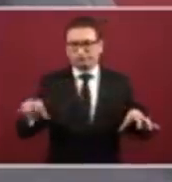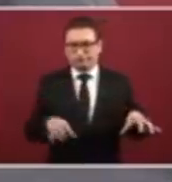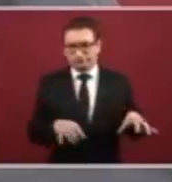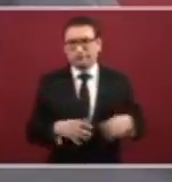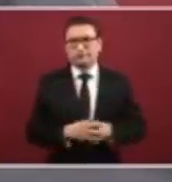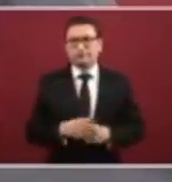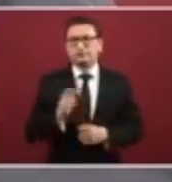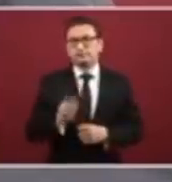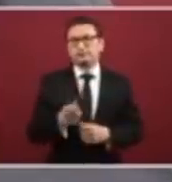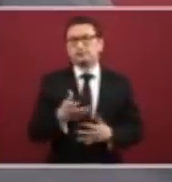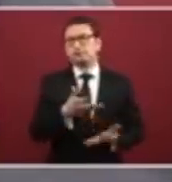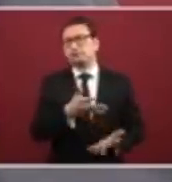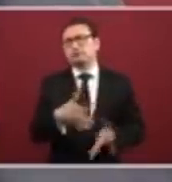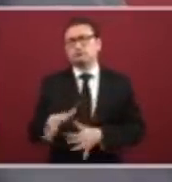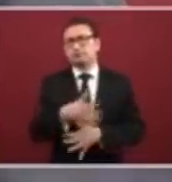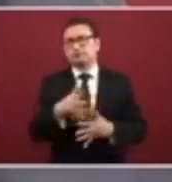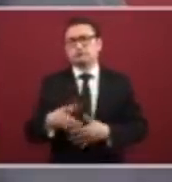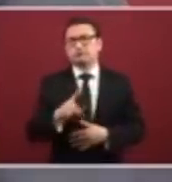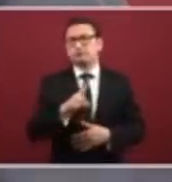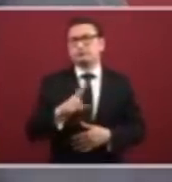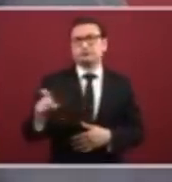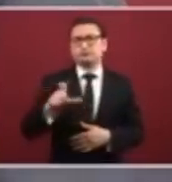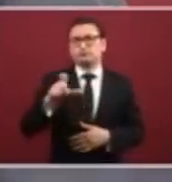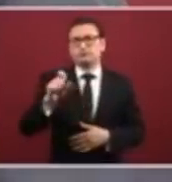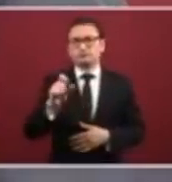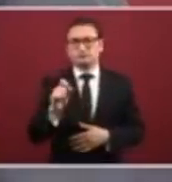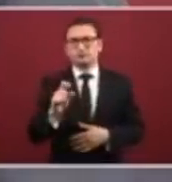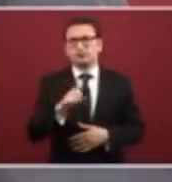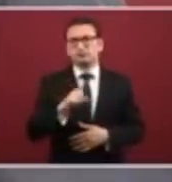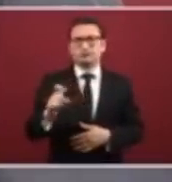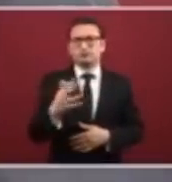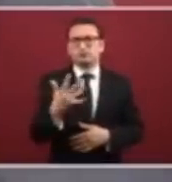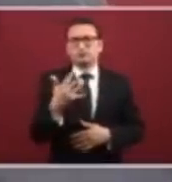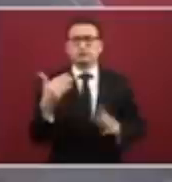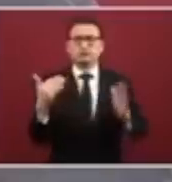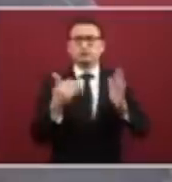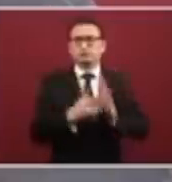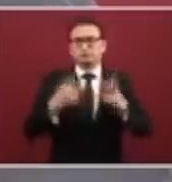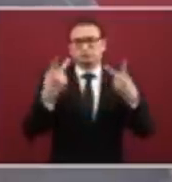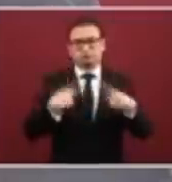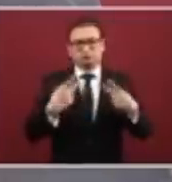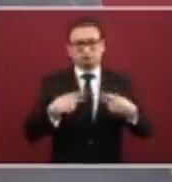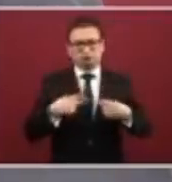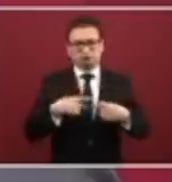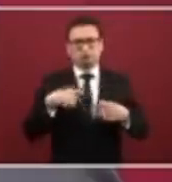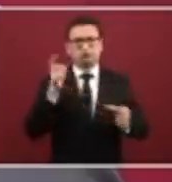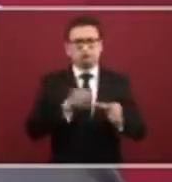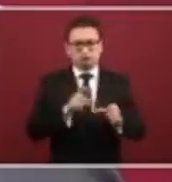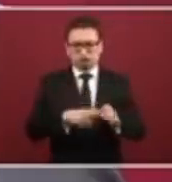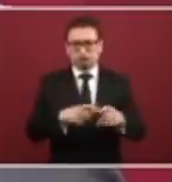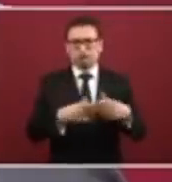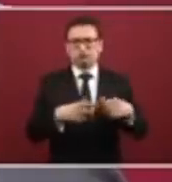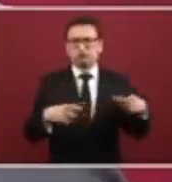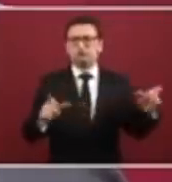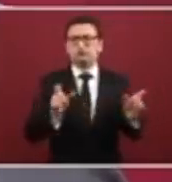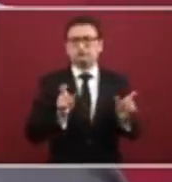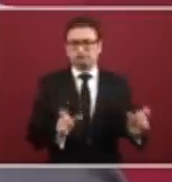Estamos hablando de alrededor de 120, 150 mil elementos.